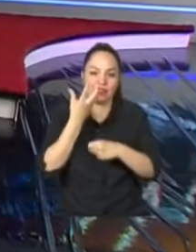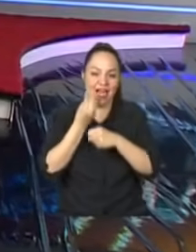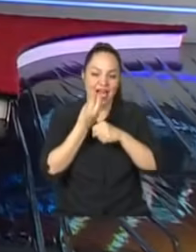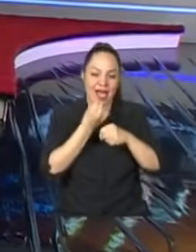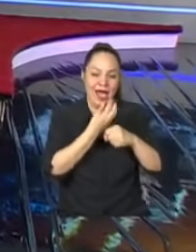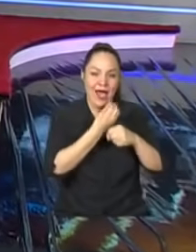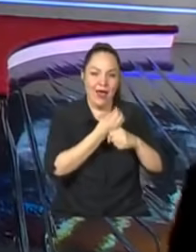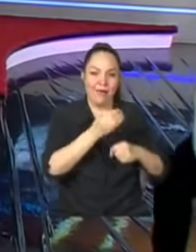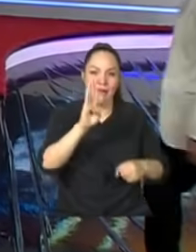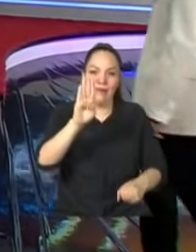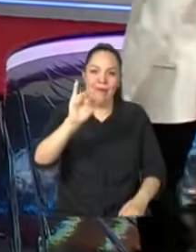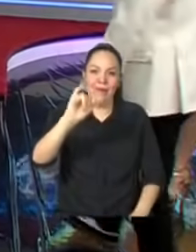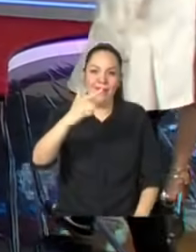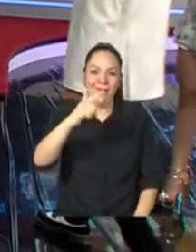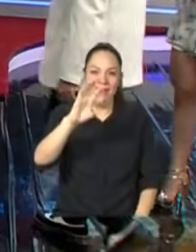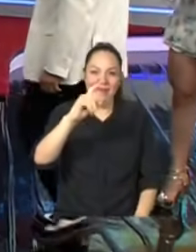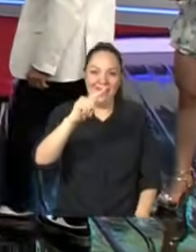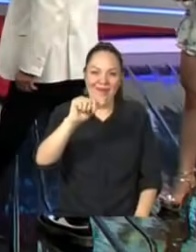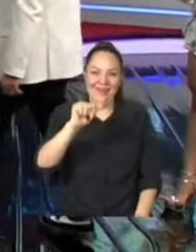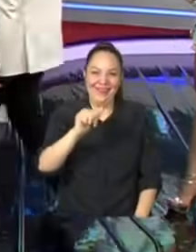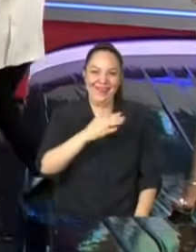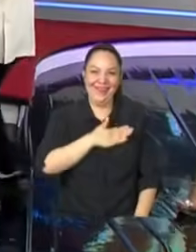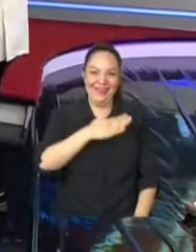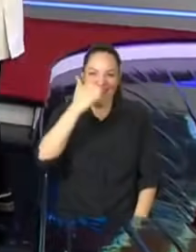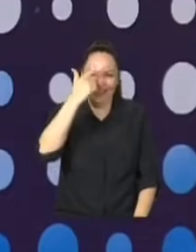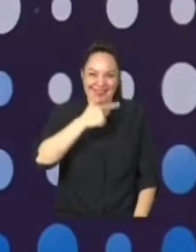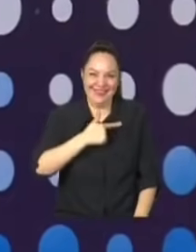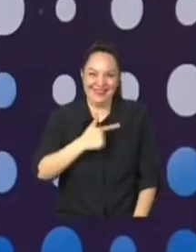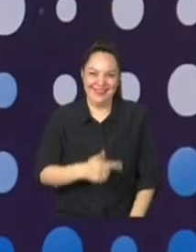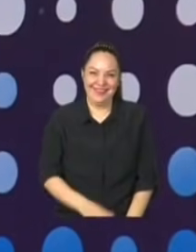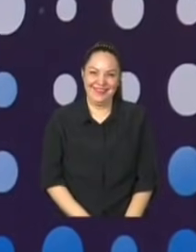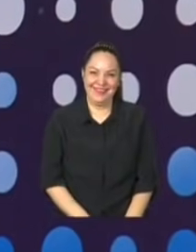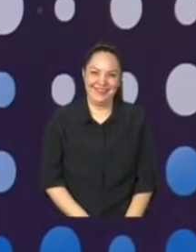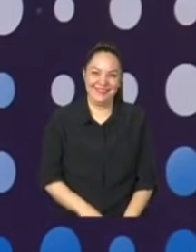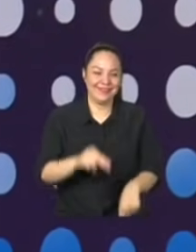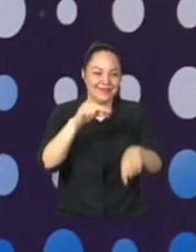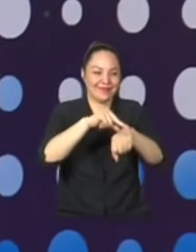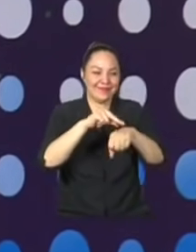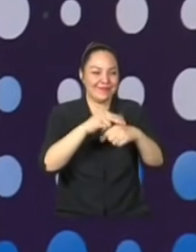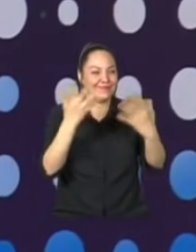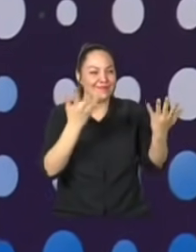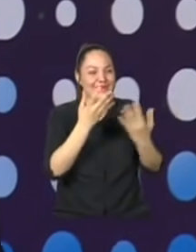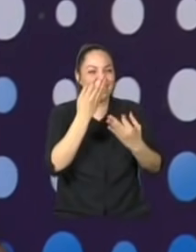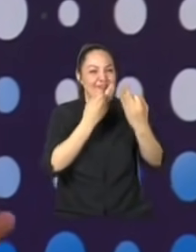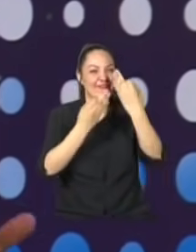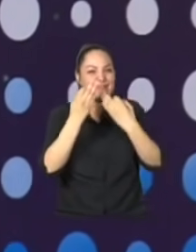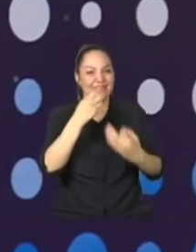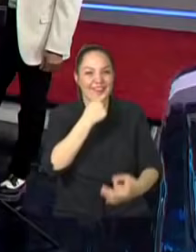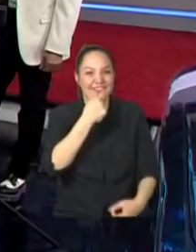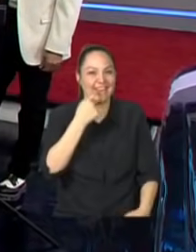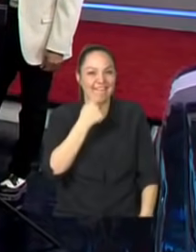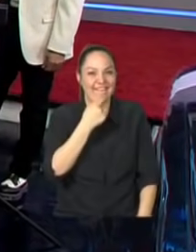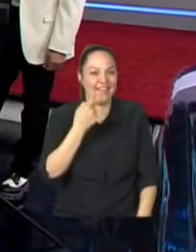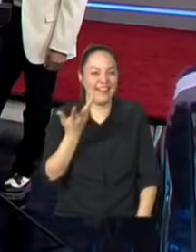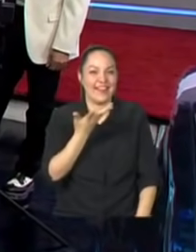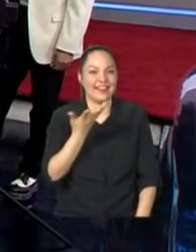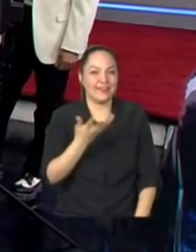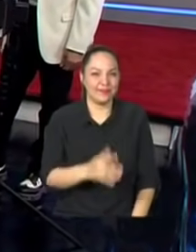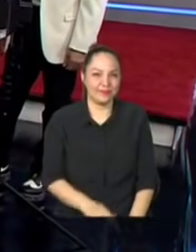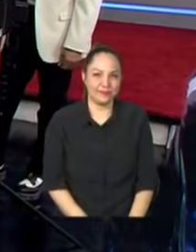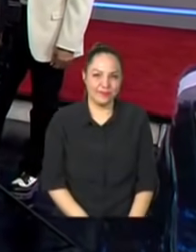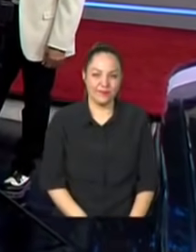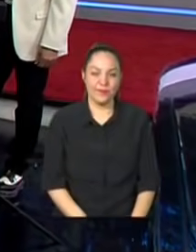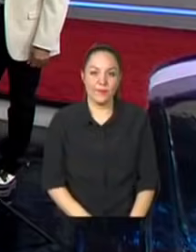Buenas noches. ¿Qué tal? Buenas noches, señor Chavana. Un placer. Bienvenido, doctor. ¿Qué le va a hacer usted a la bichota? Ya, adelante, bichota. Vamos